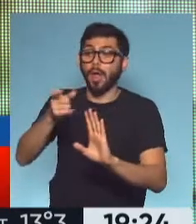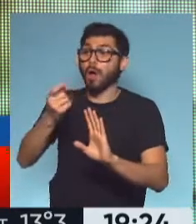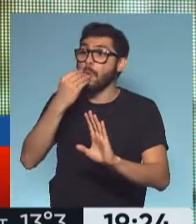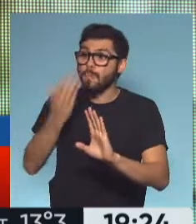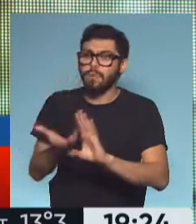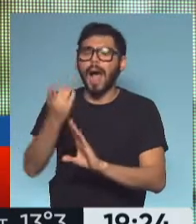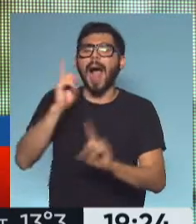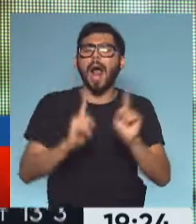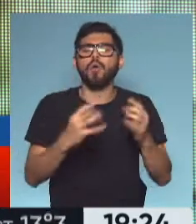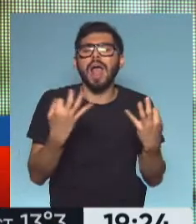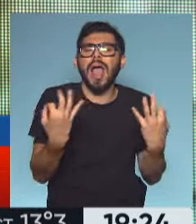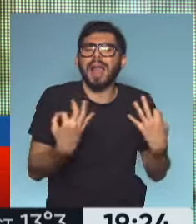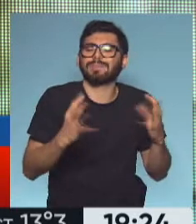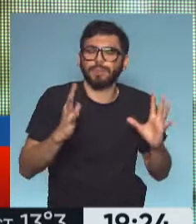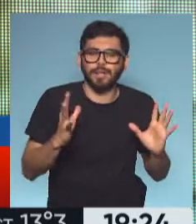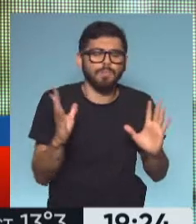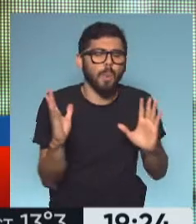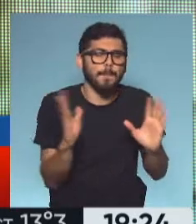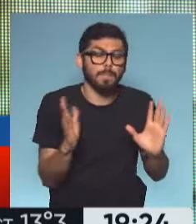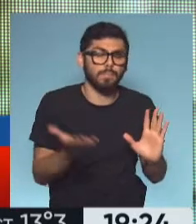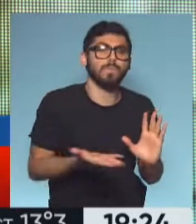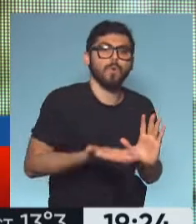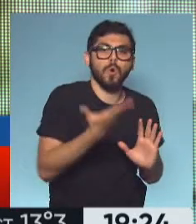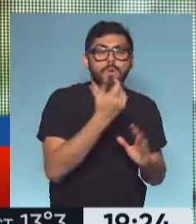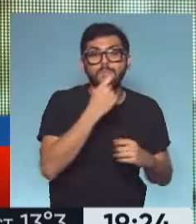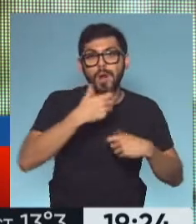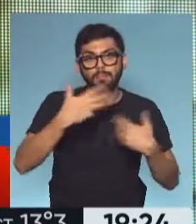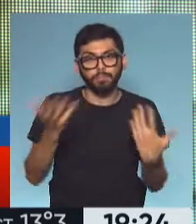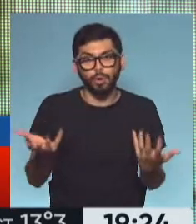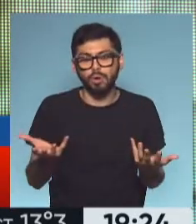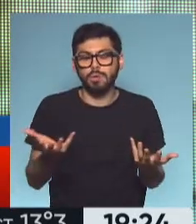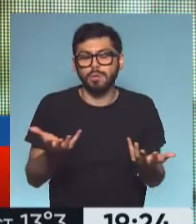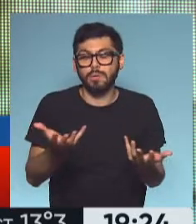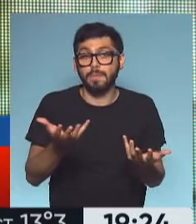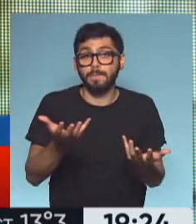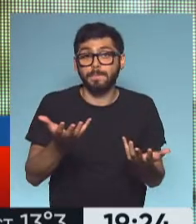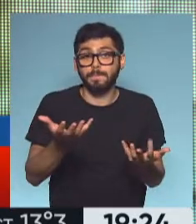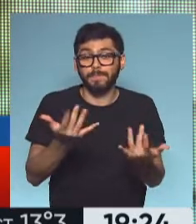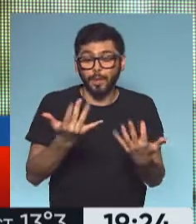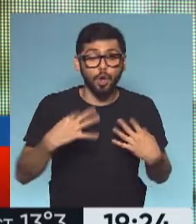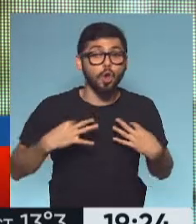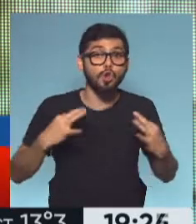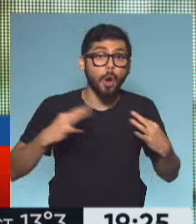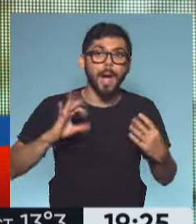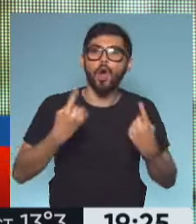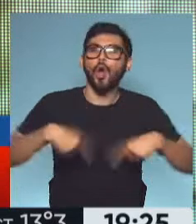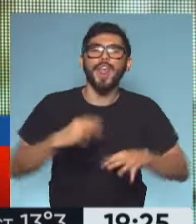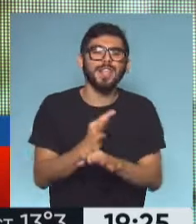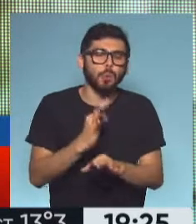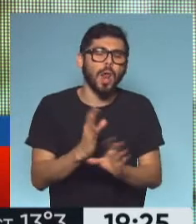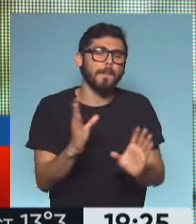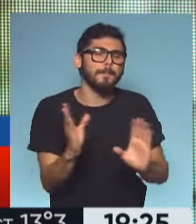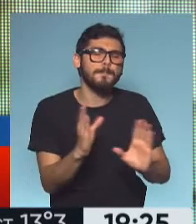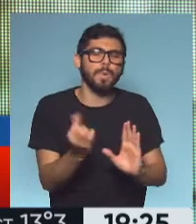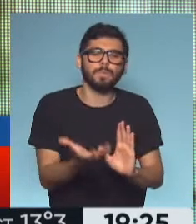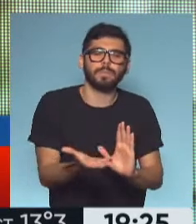muy particulares que en algún momento de este año han crecido, por ejemplo, la ropa o los útiles escolares, que